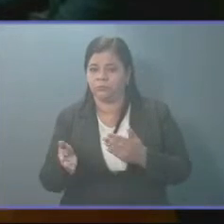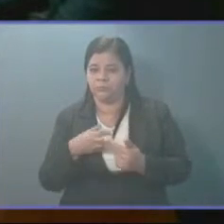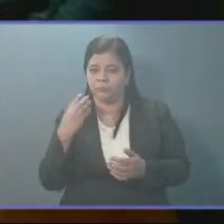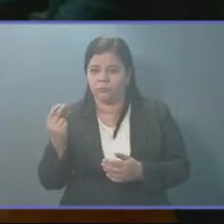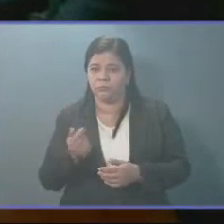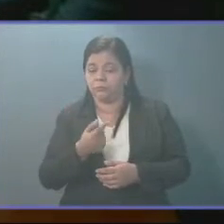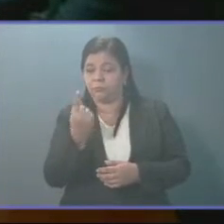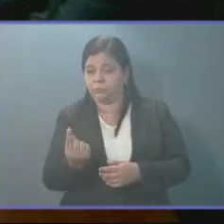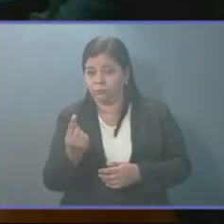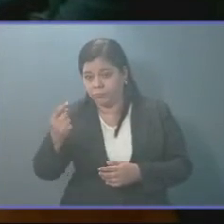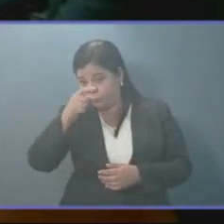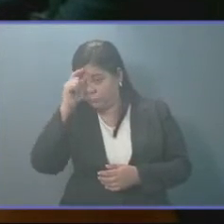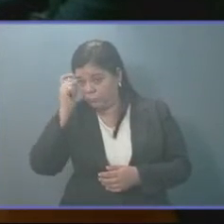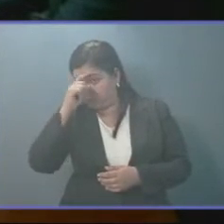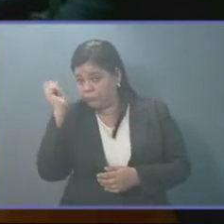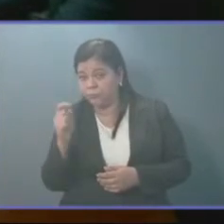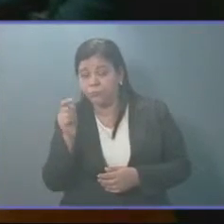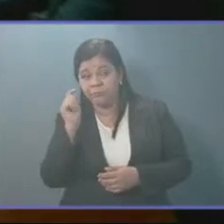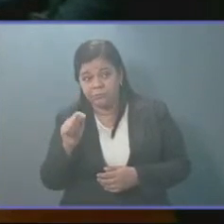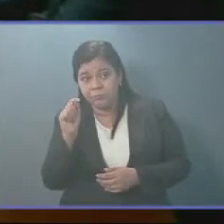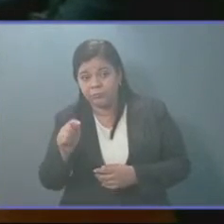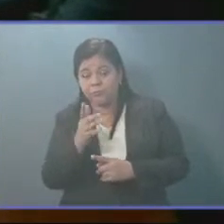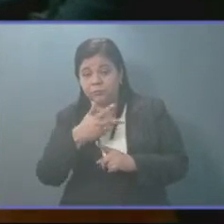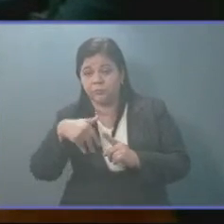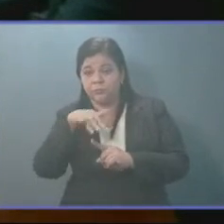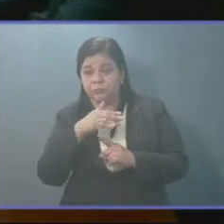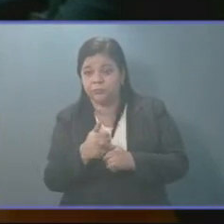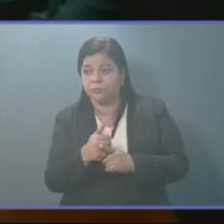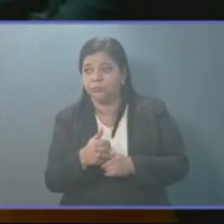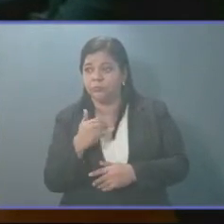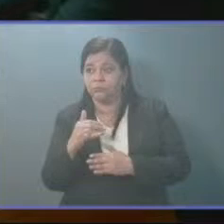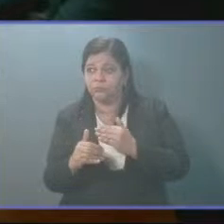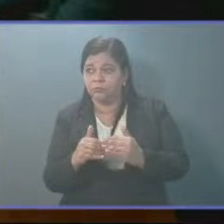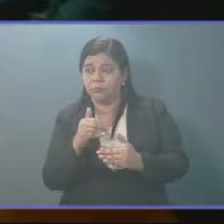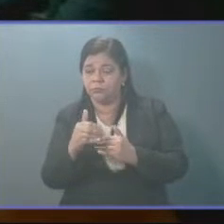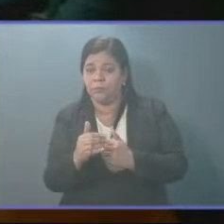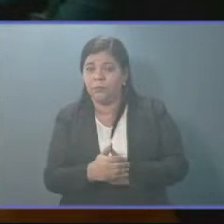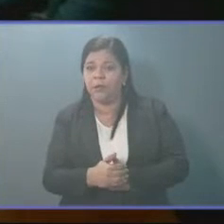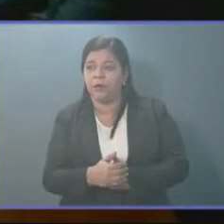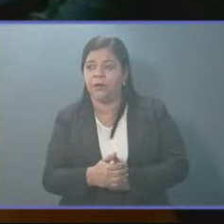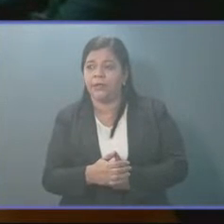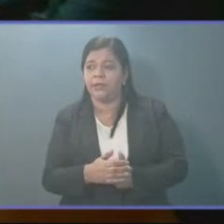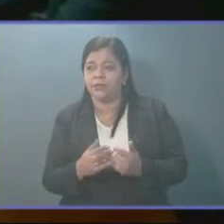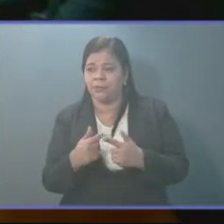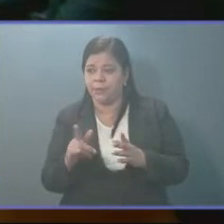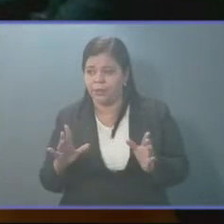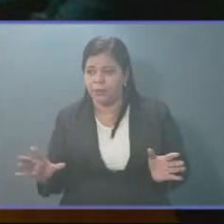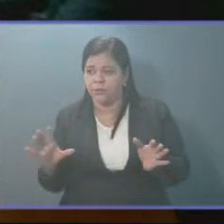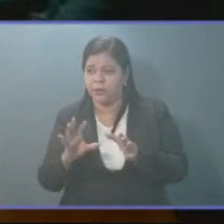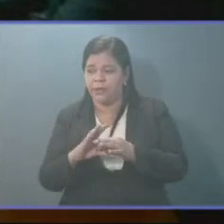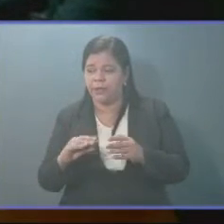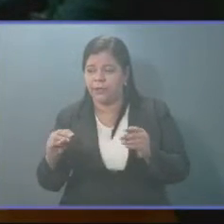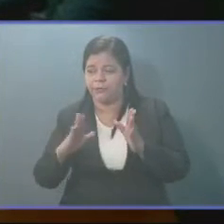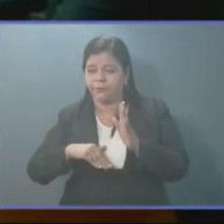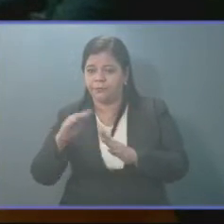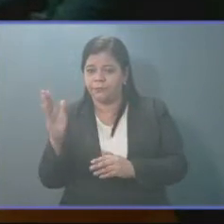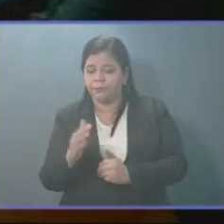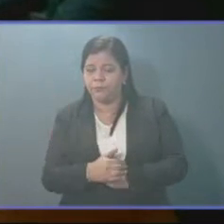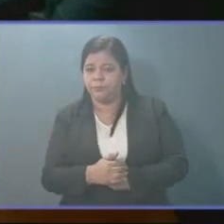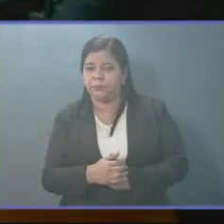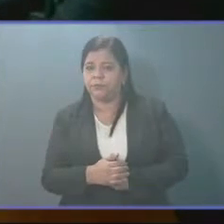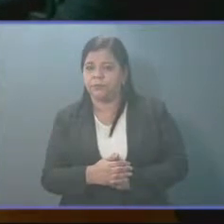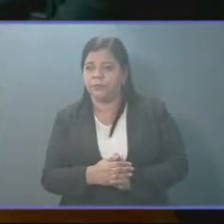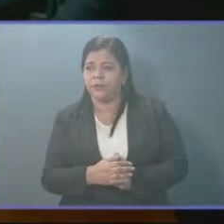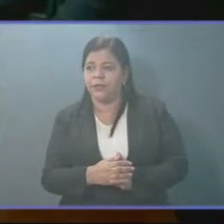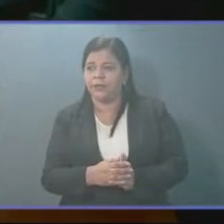un trabajador, porque en esta situación, en un proceso laboral, el principal problema o la principal problemática es para el trabajador,